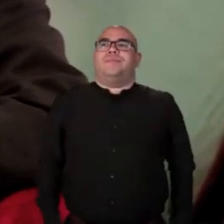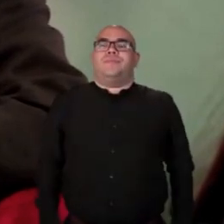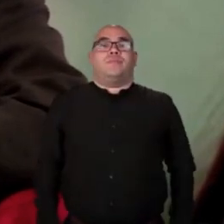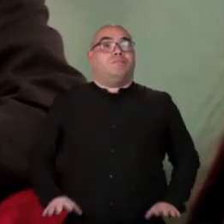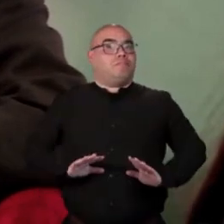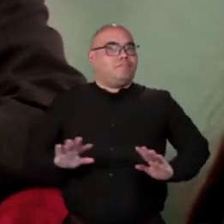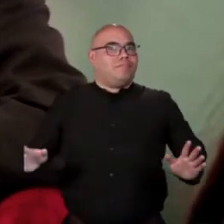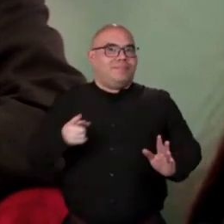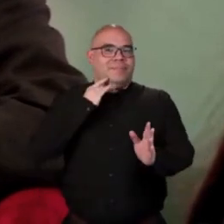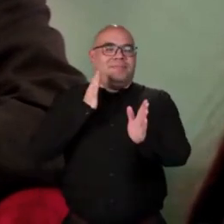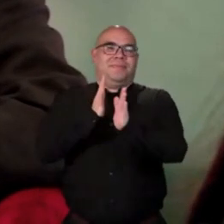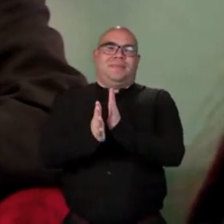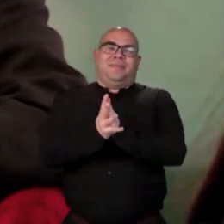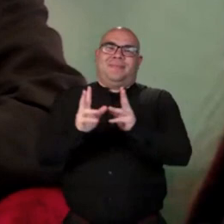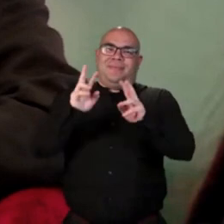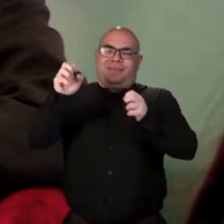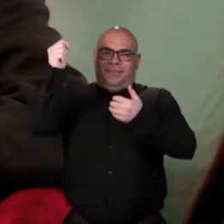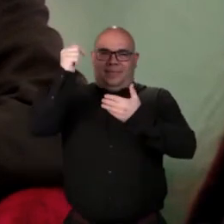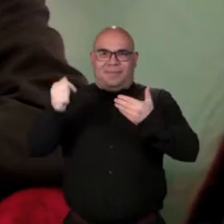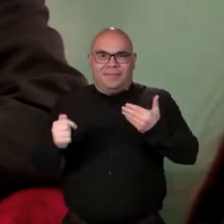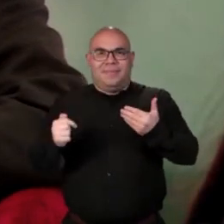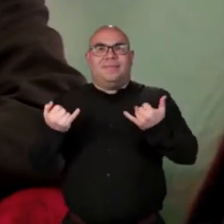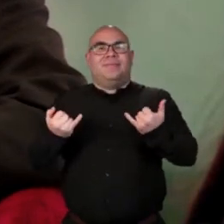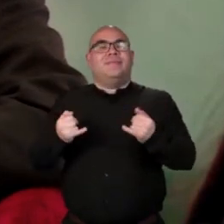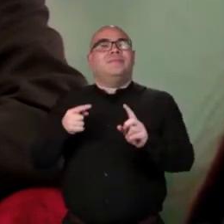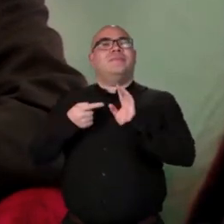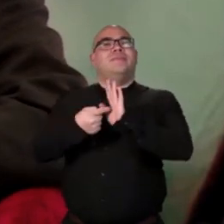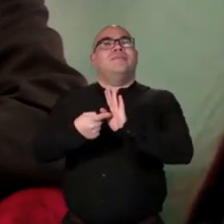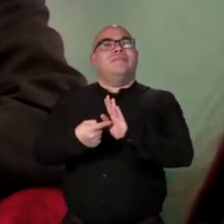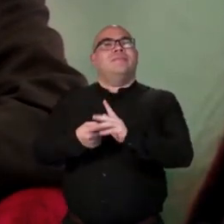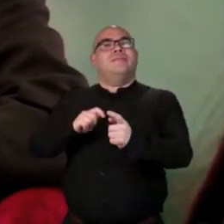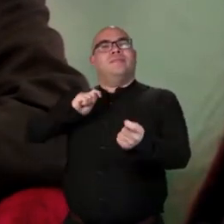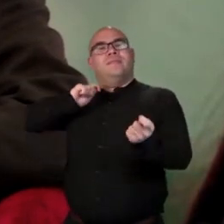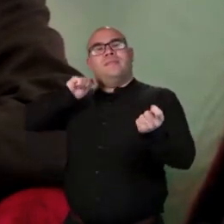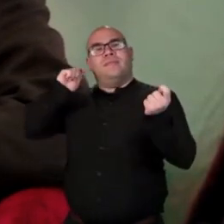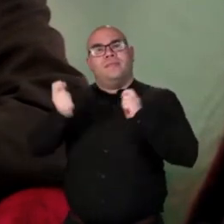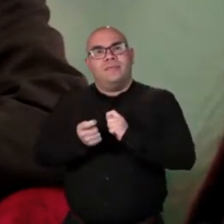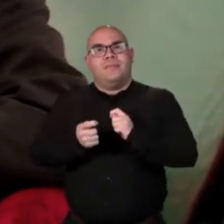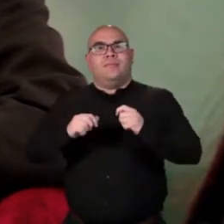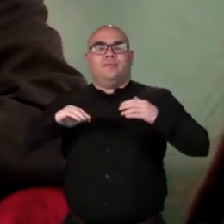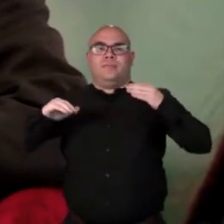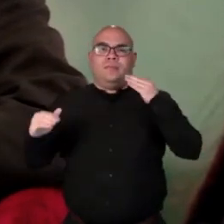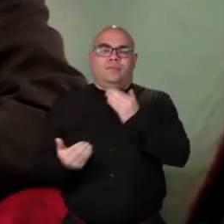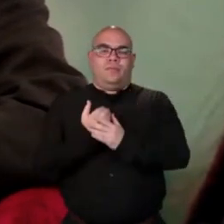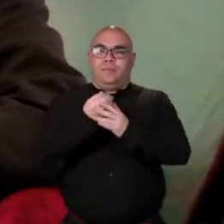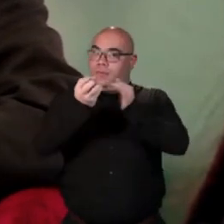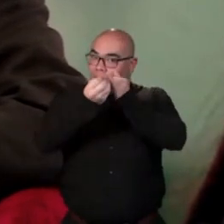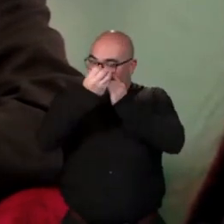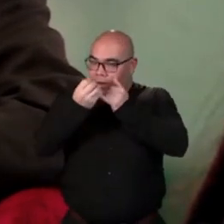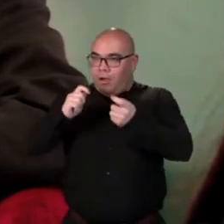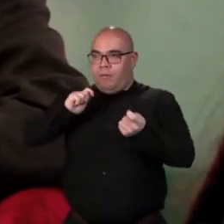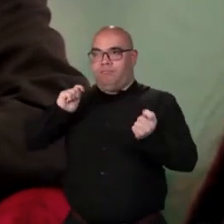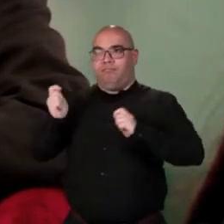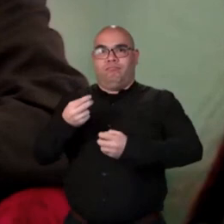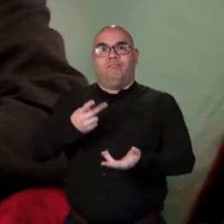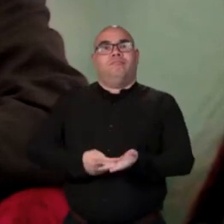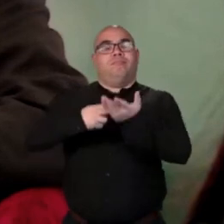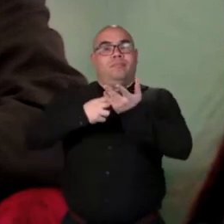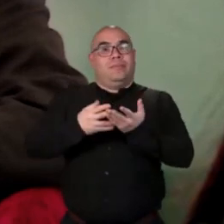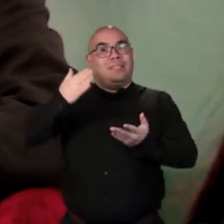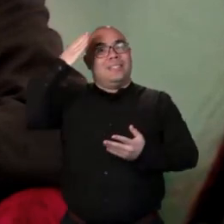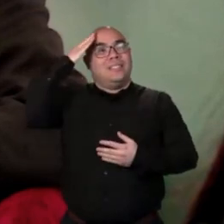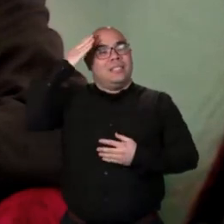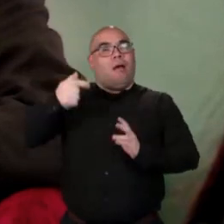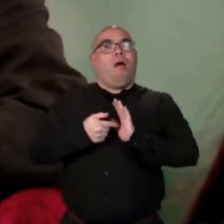más que decir en esta parte que en esta transformación, esta renovación pedagógica, la convicción de que una universidad no puede ser